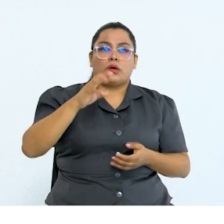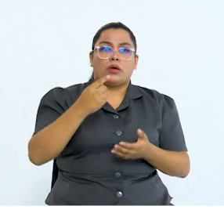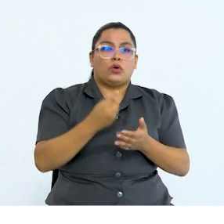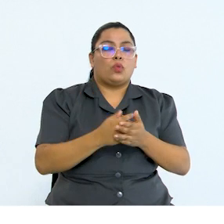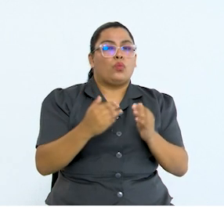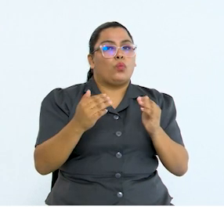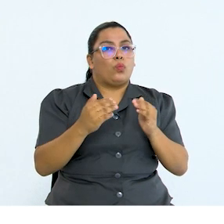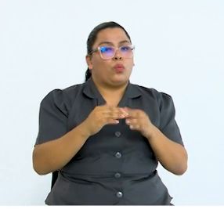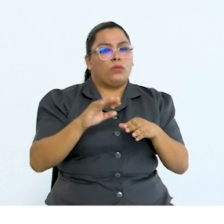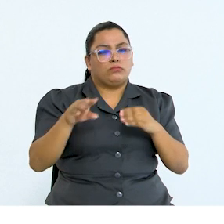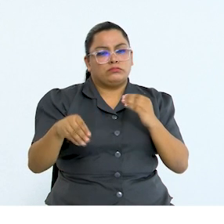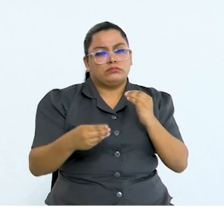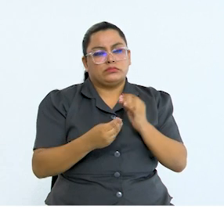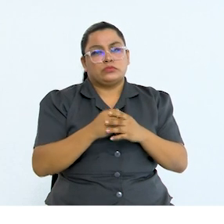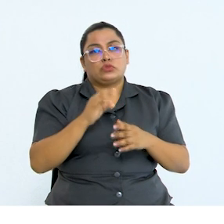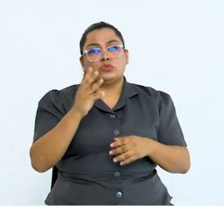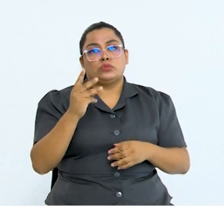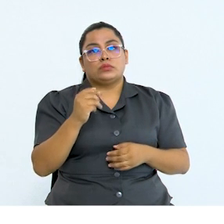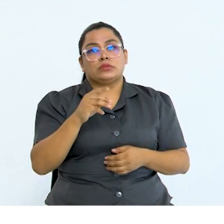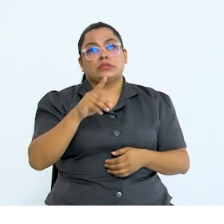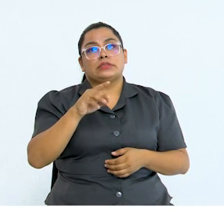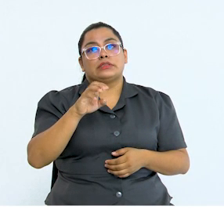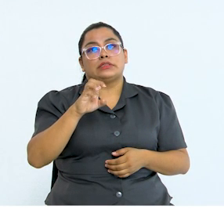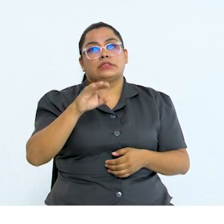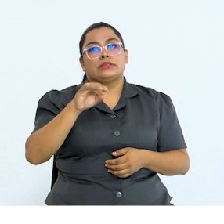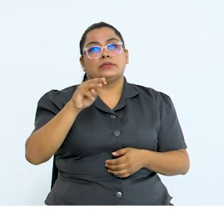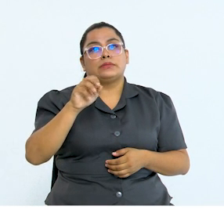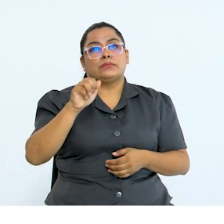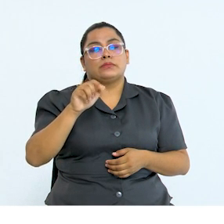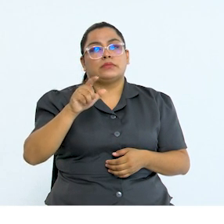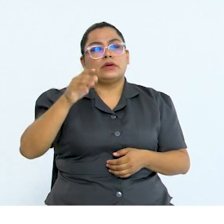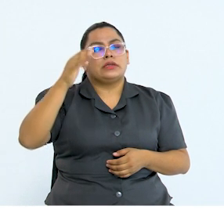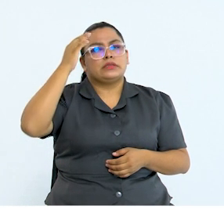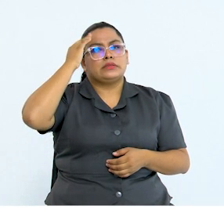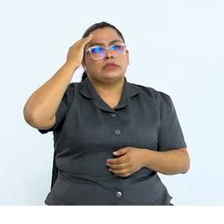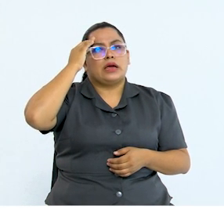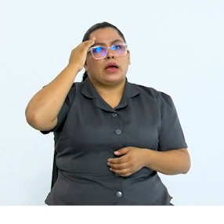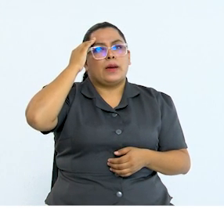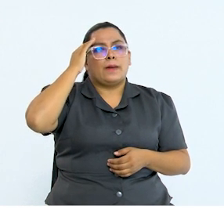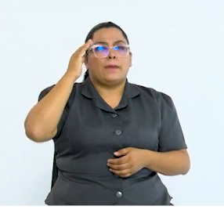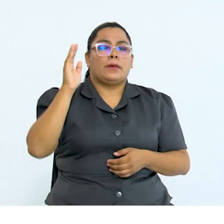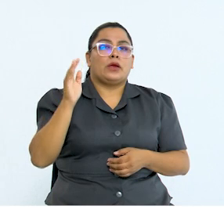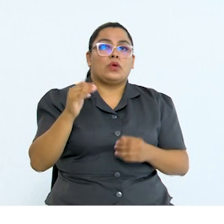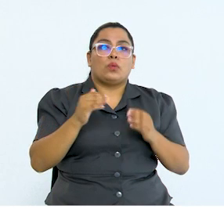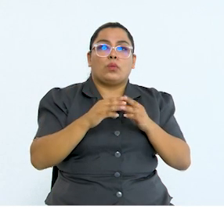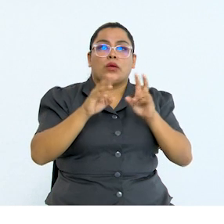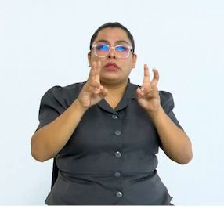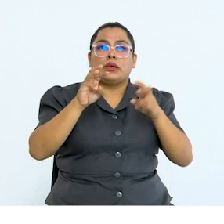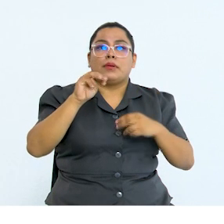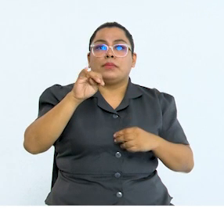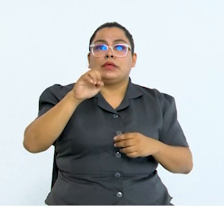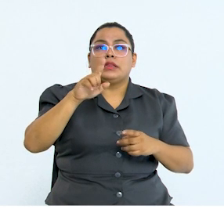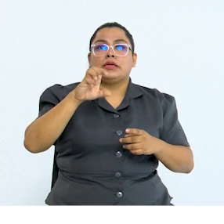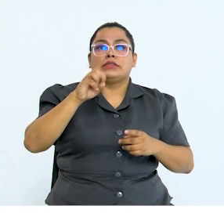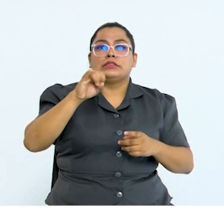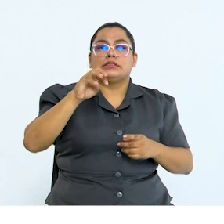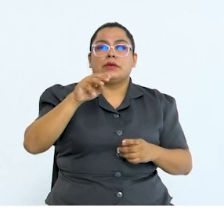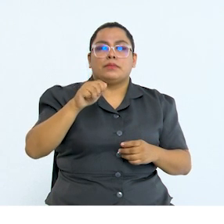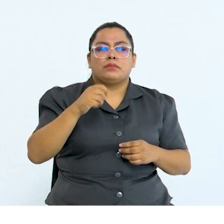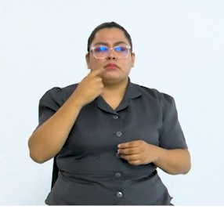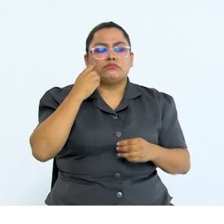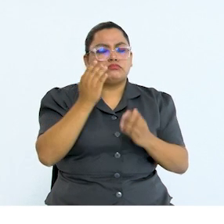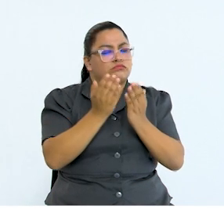los números decimales y se conoce hasta las milésimas. Se conoce tanto su lectura como su